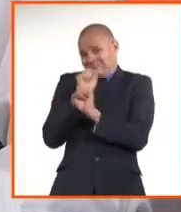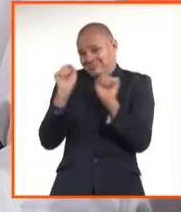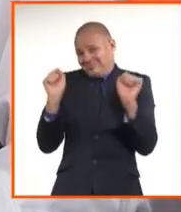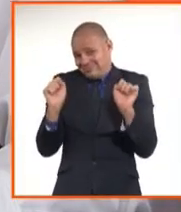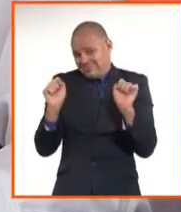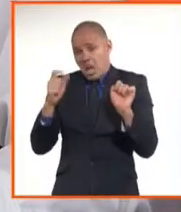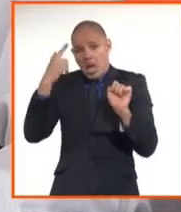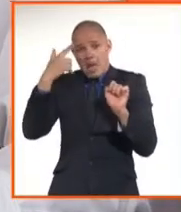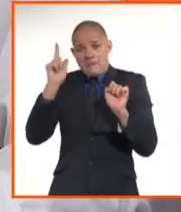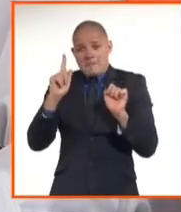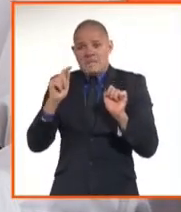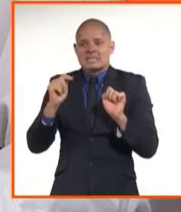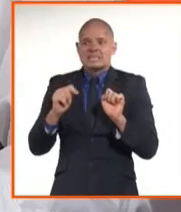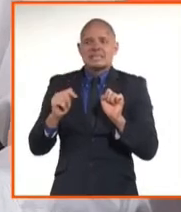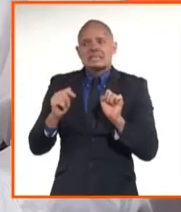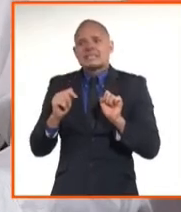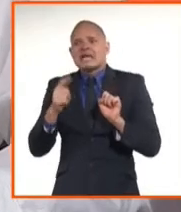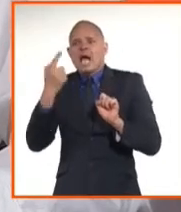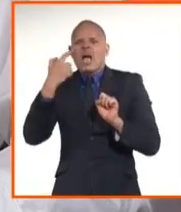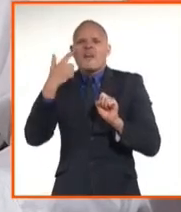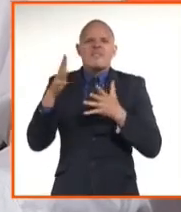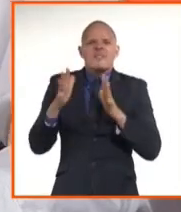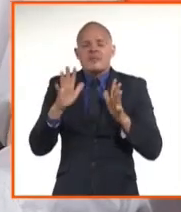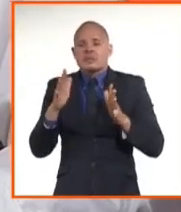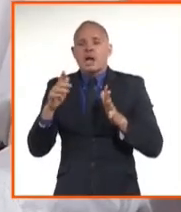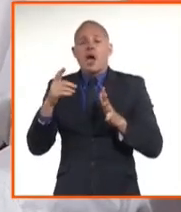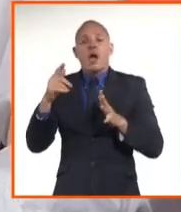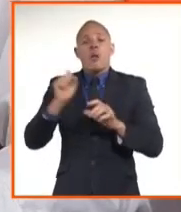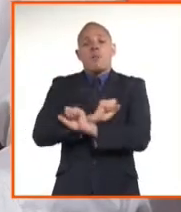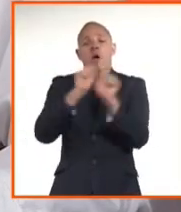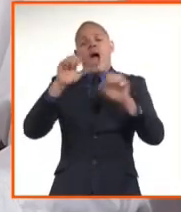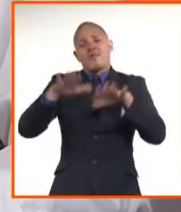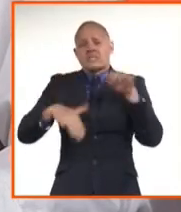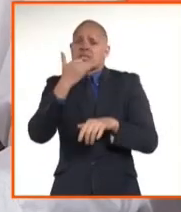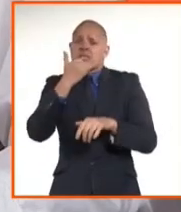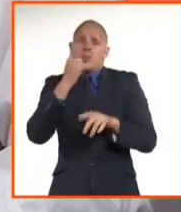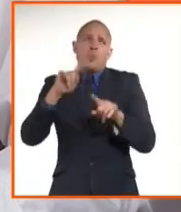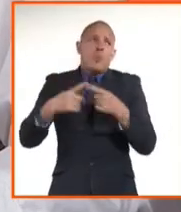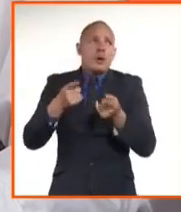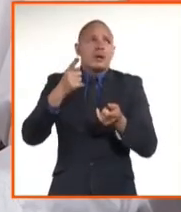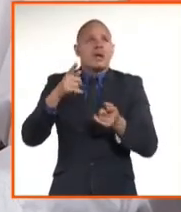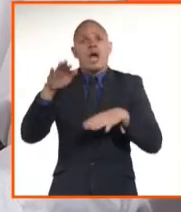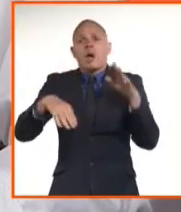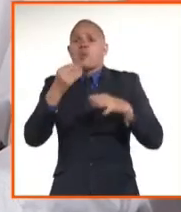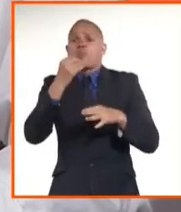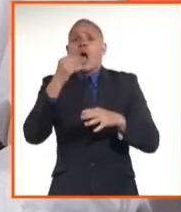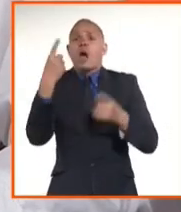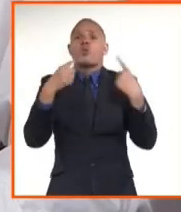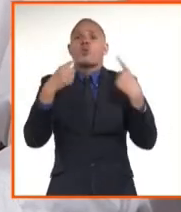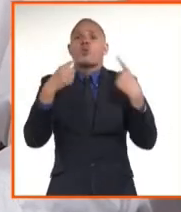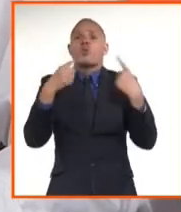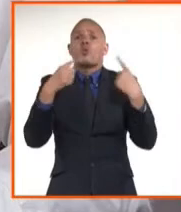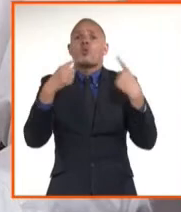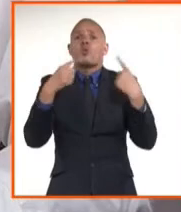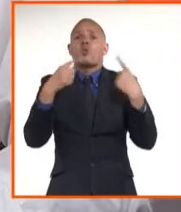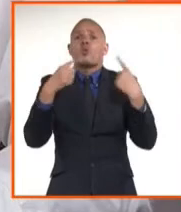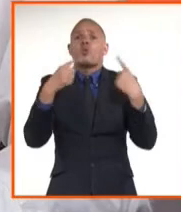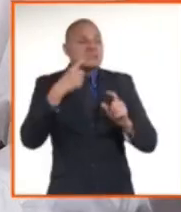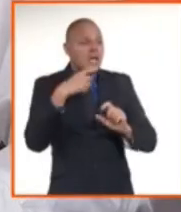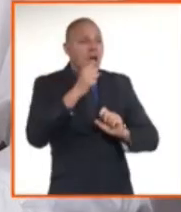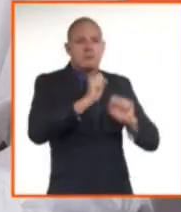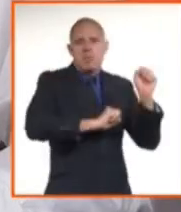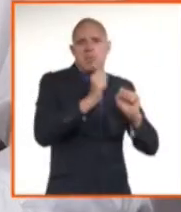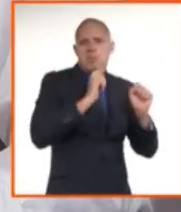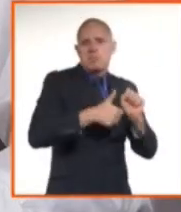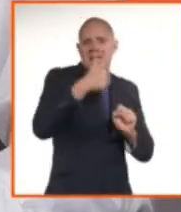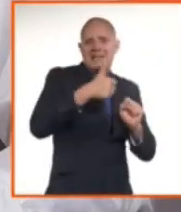lo suficientemente exactas para por la tarde, porque puede que salga alguna unidad de estas que está operando y realmente hay que estar